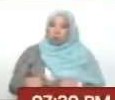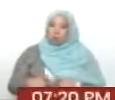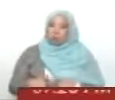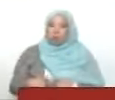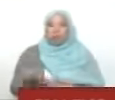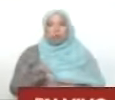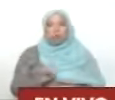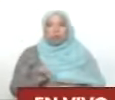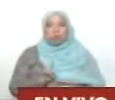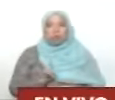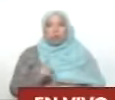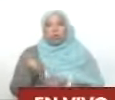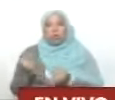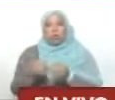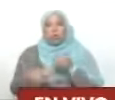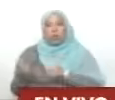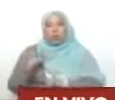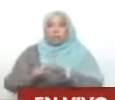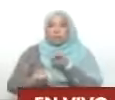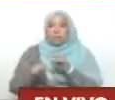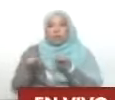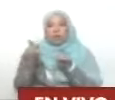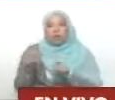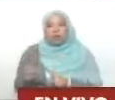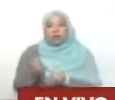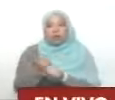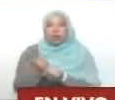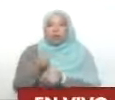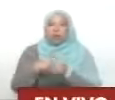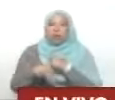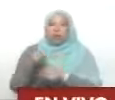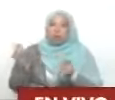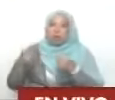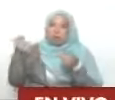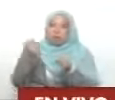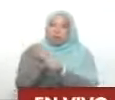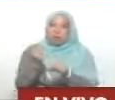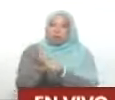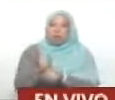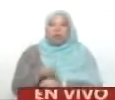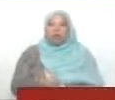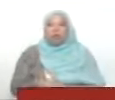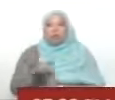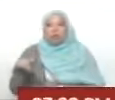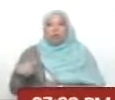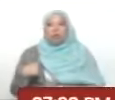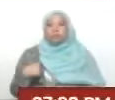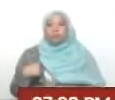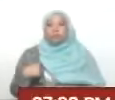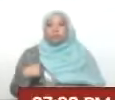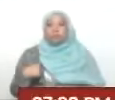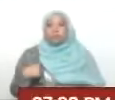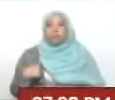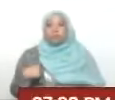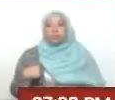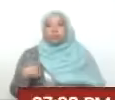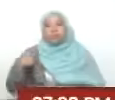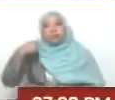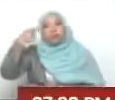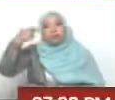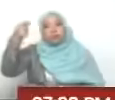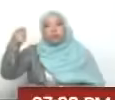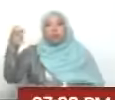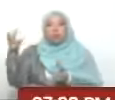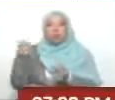quería que siguiera la violencia. Y allí, al frente de esa campaña, y usted. Y ahora esta campaña es